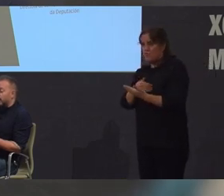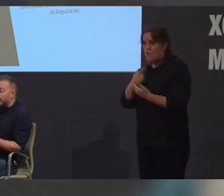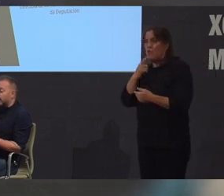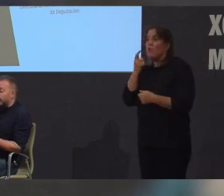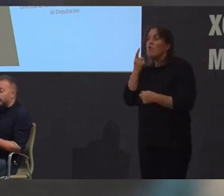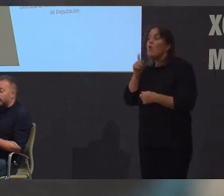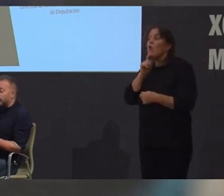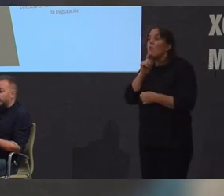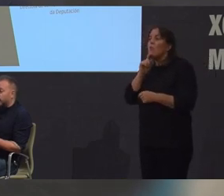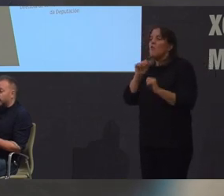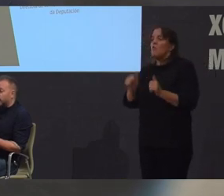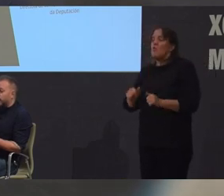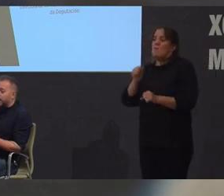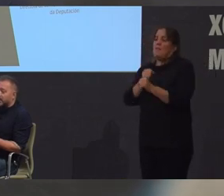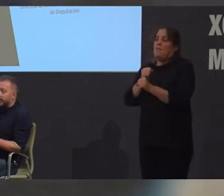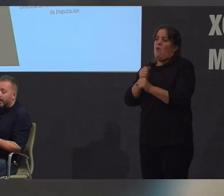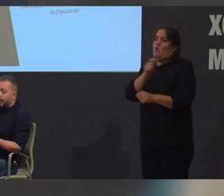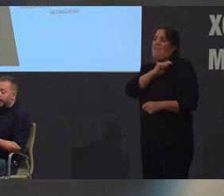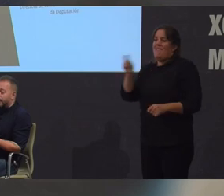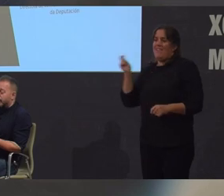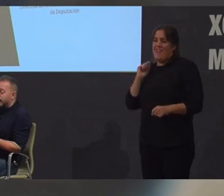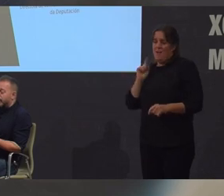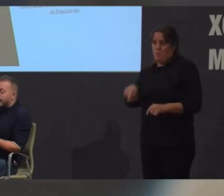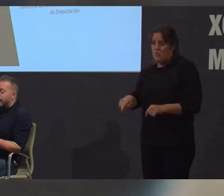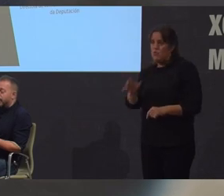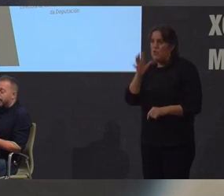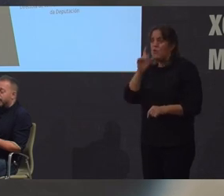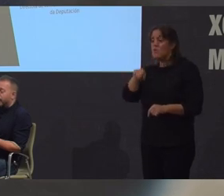hizo, después del tratado de Bretton Woods, el programa Safe Haven,